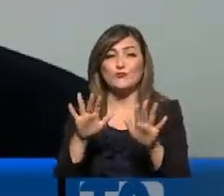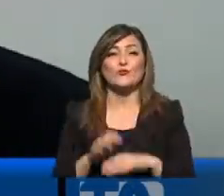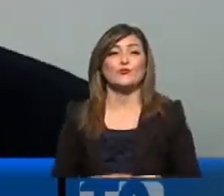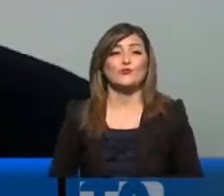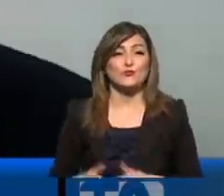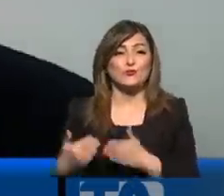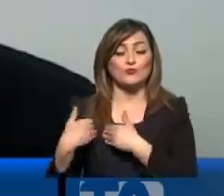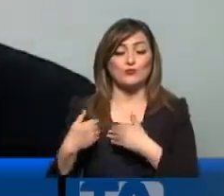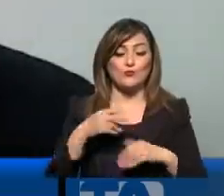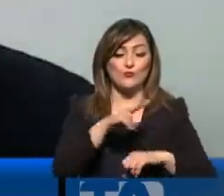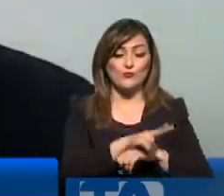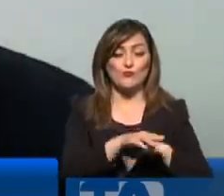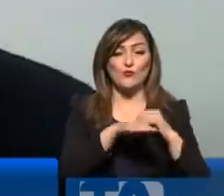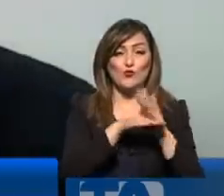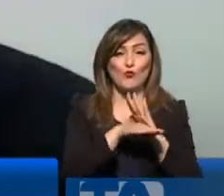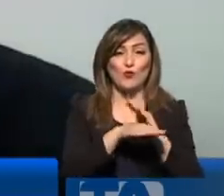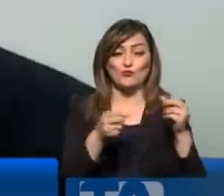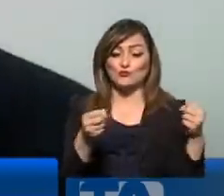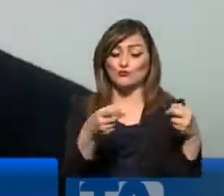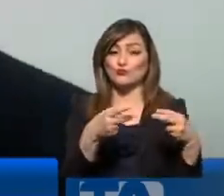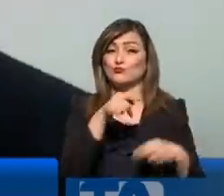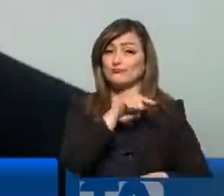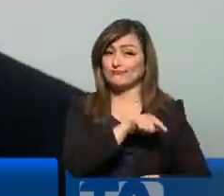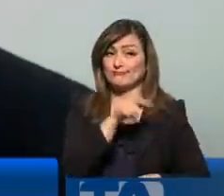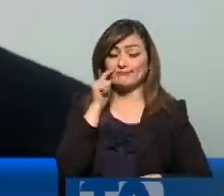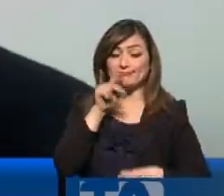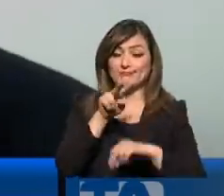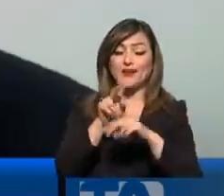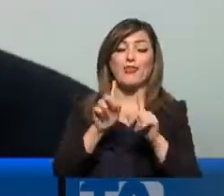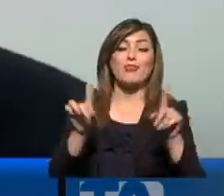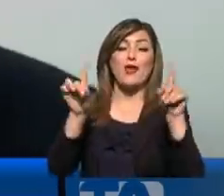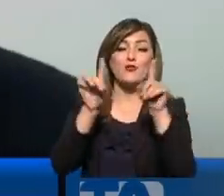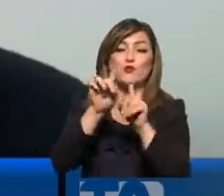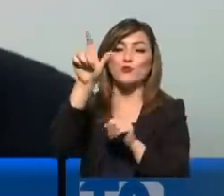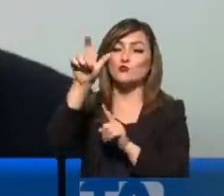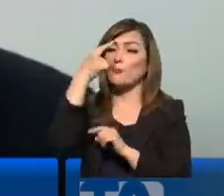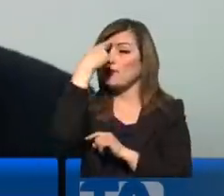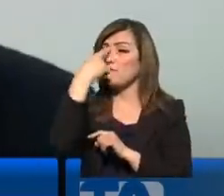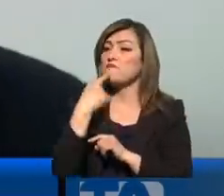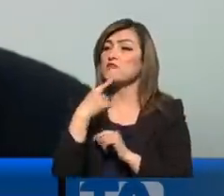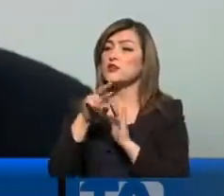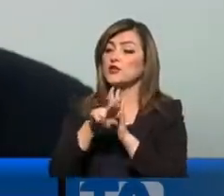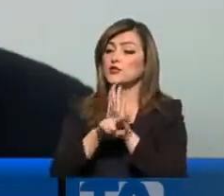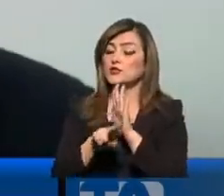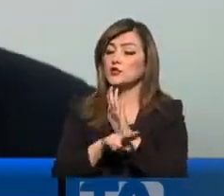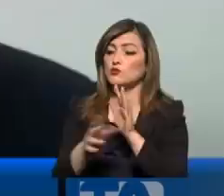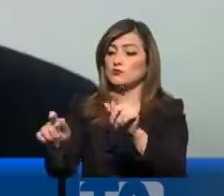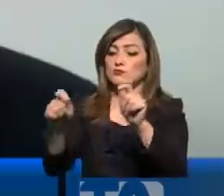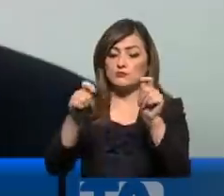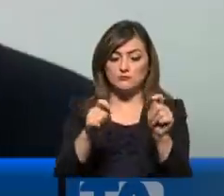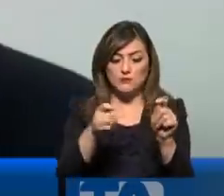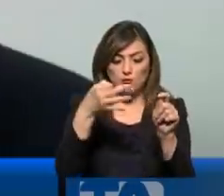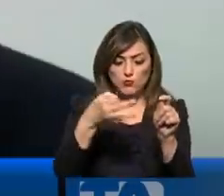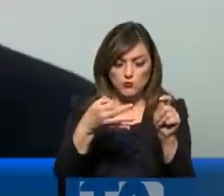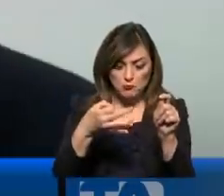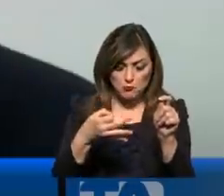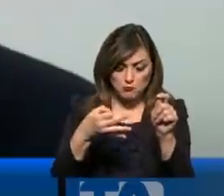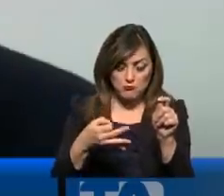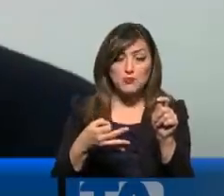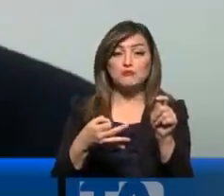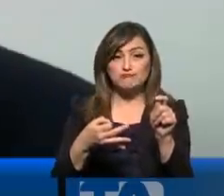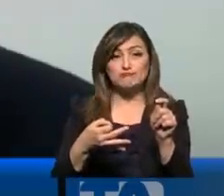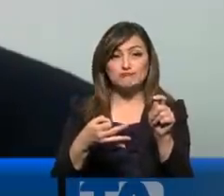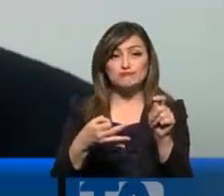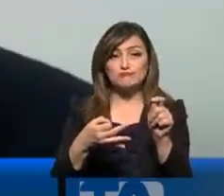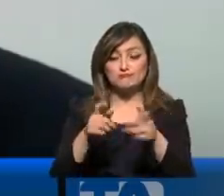a la Superintendencia de Bancos y Seguros la verificación del cumplimiento de los requisitos de la designación, así como la